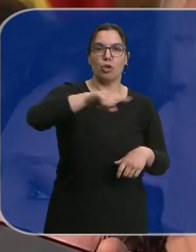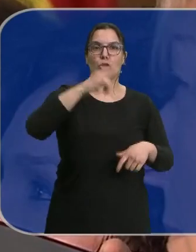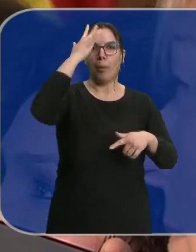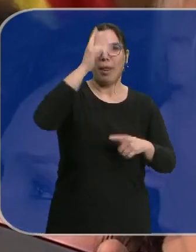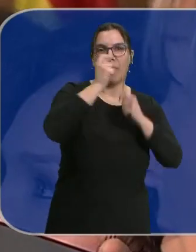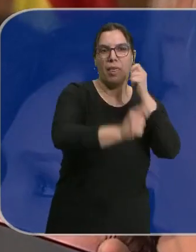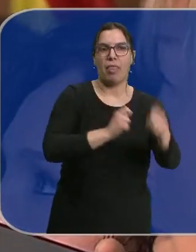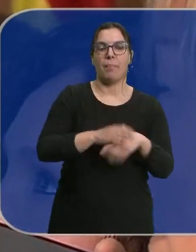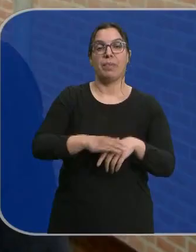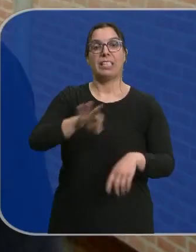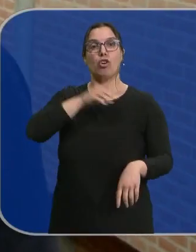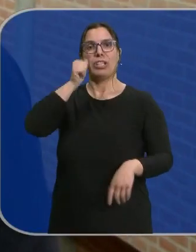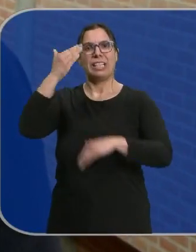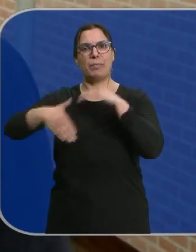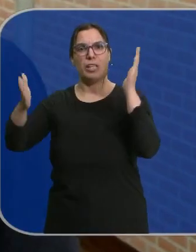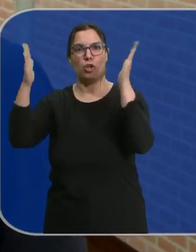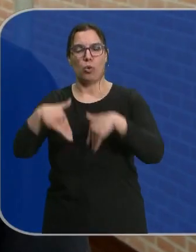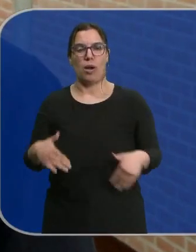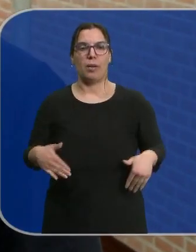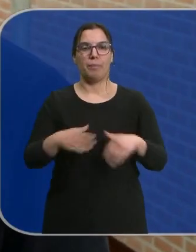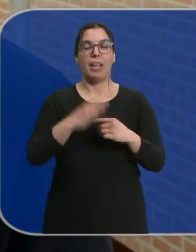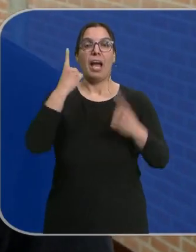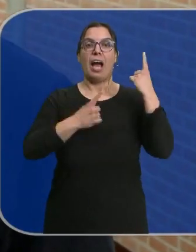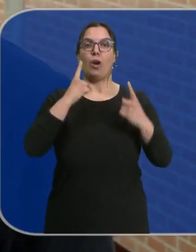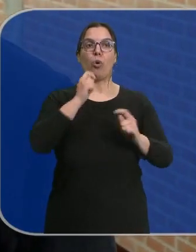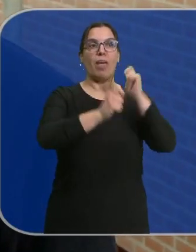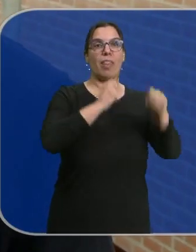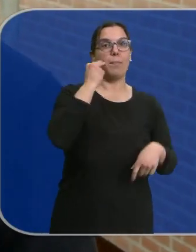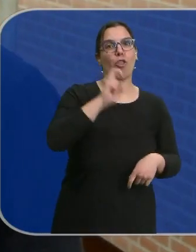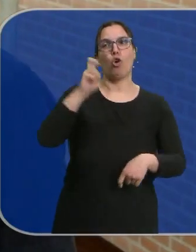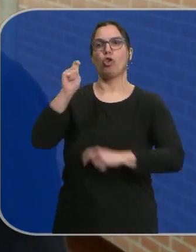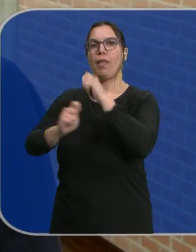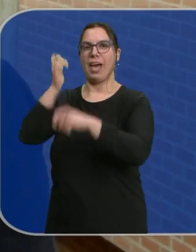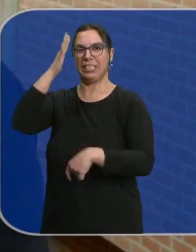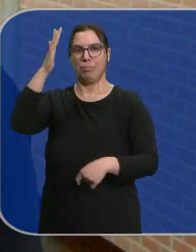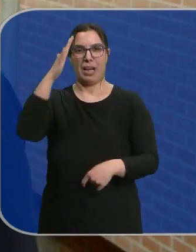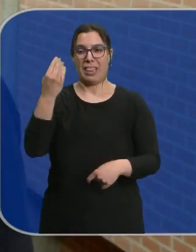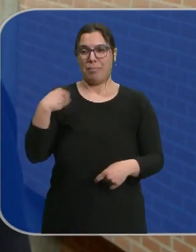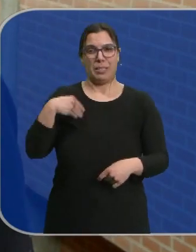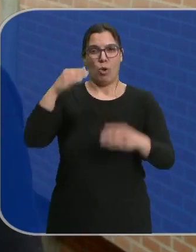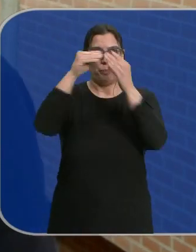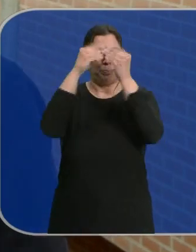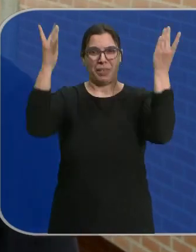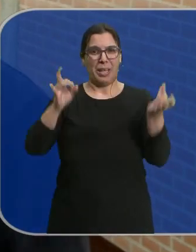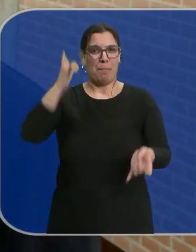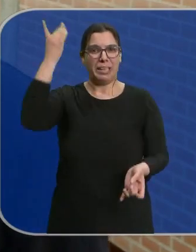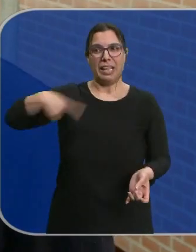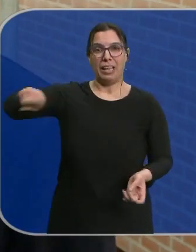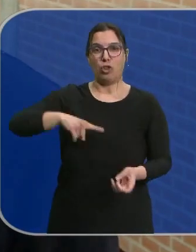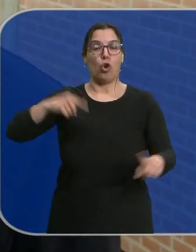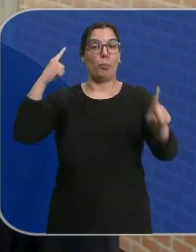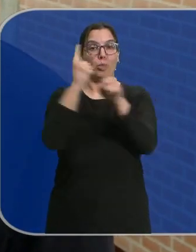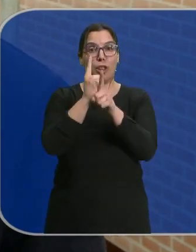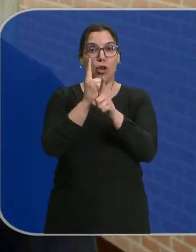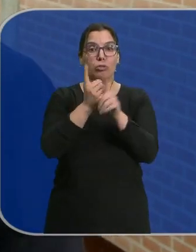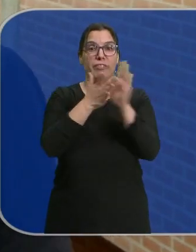Señor Sánchez, que no hay límites ya. Crean el miedo y otros crean la esperanza. Creo que todo es una ficción y está creado por ellos mismos. Entonces la oposición